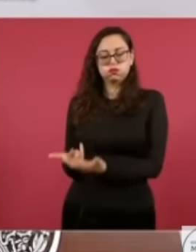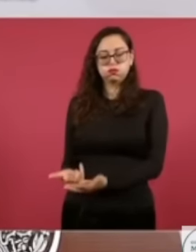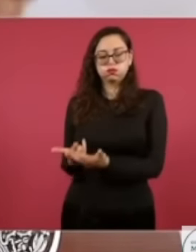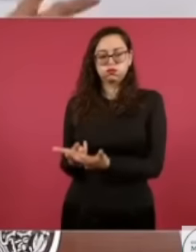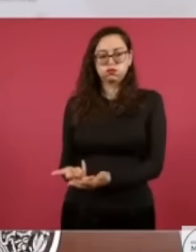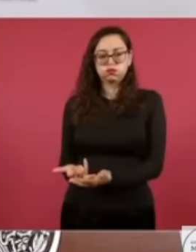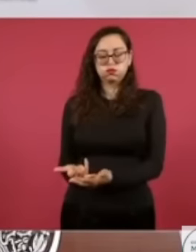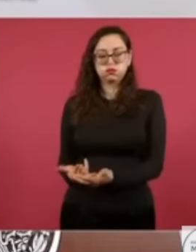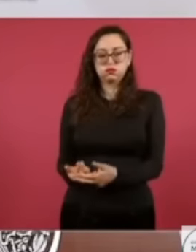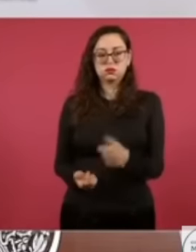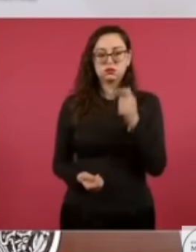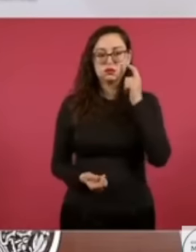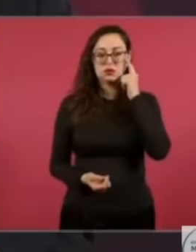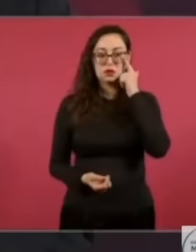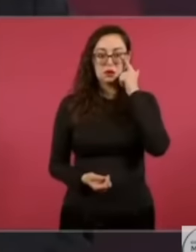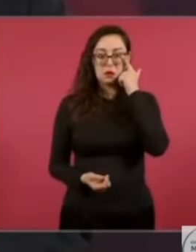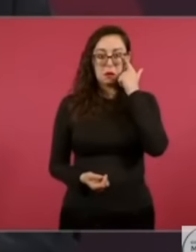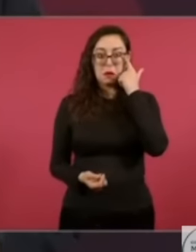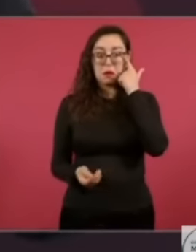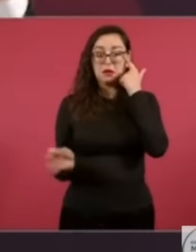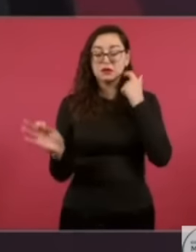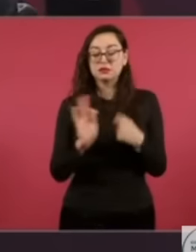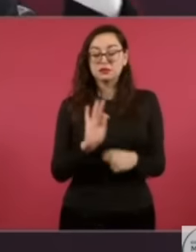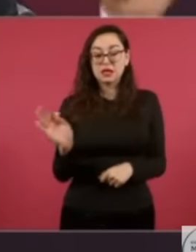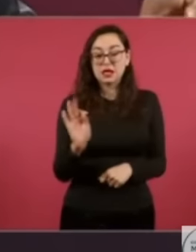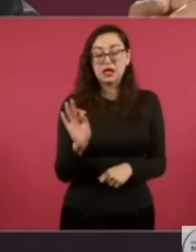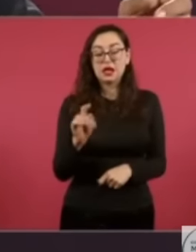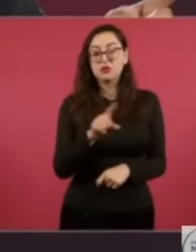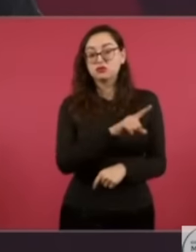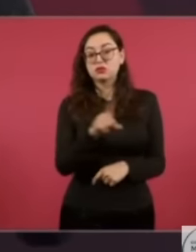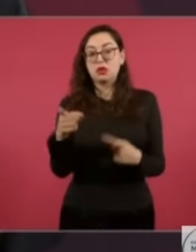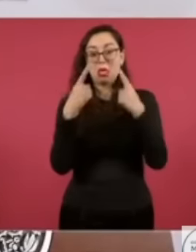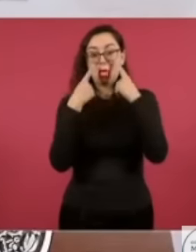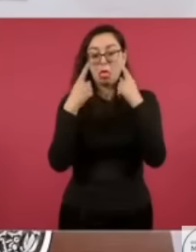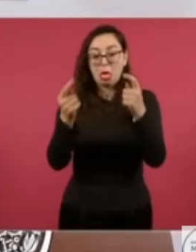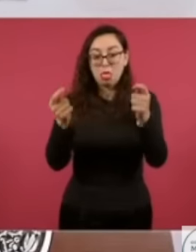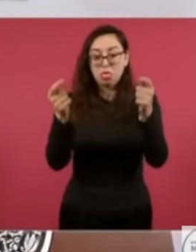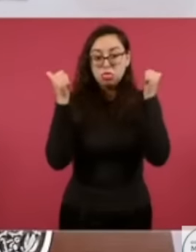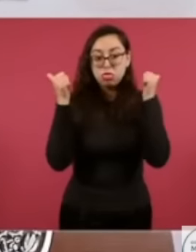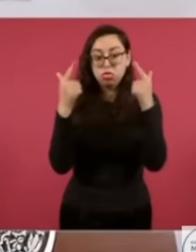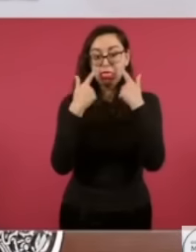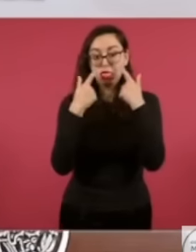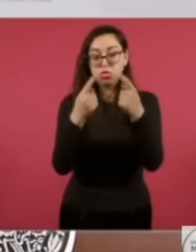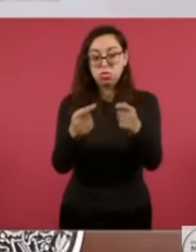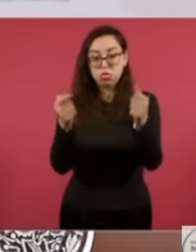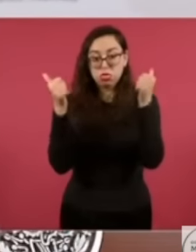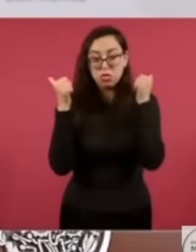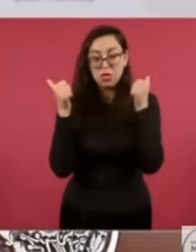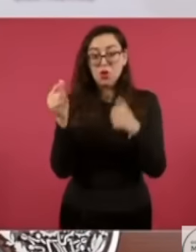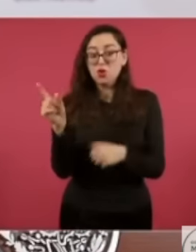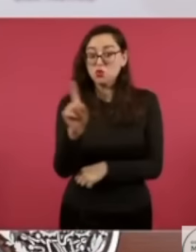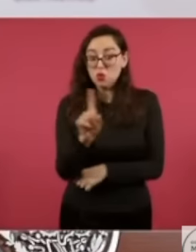Es que no quiero que entre por un oído y salga por el otro el que ahorramos